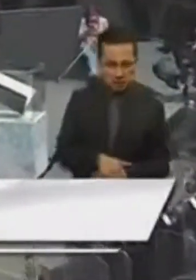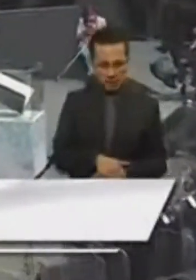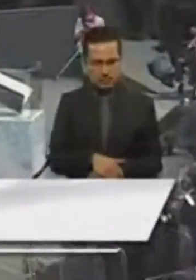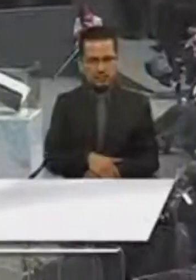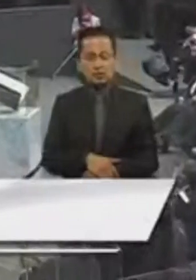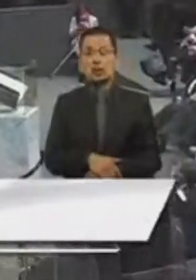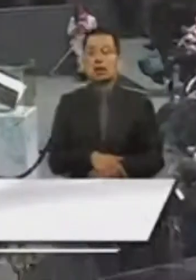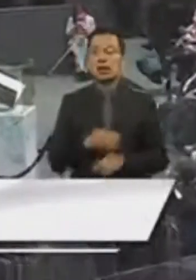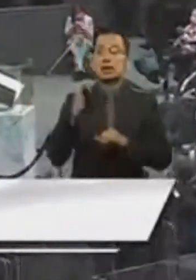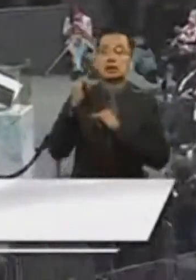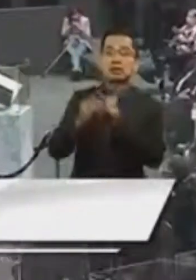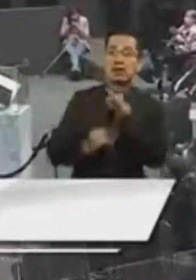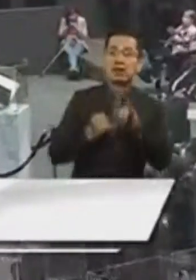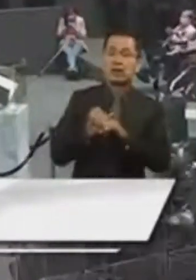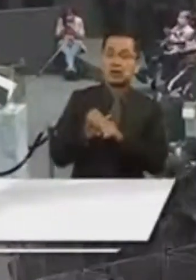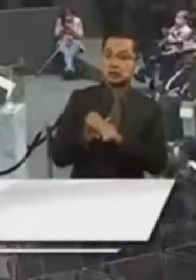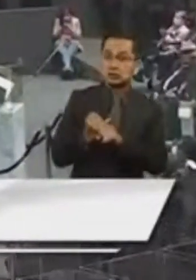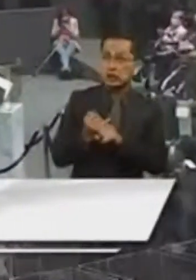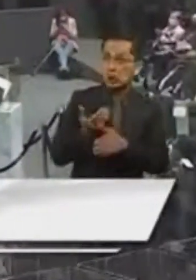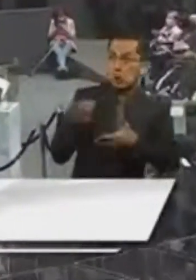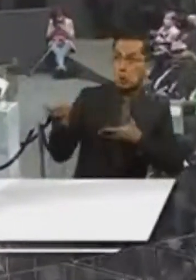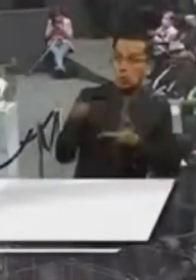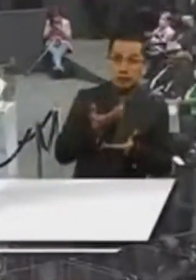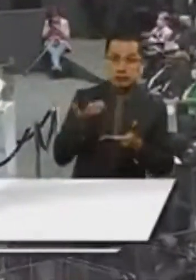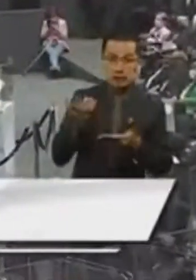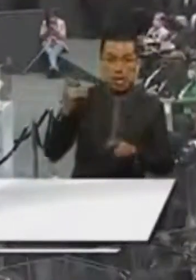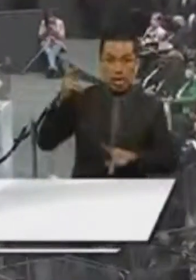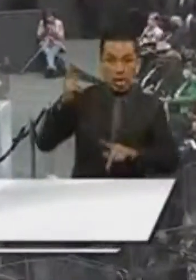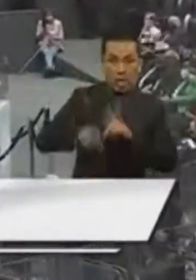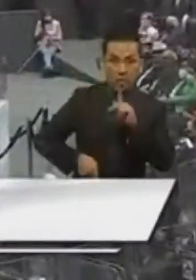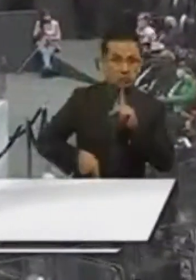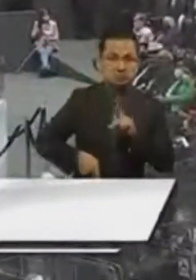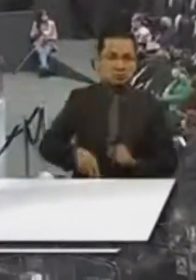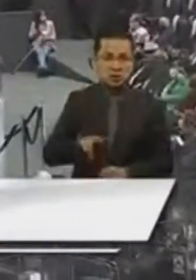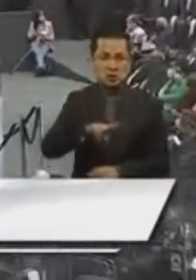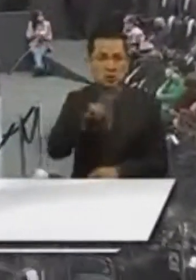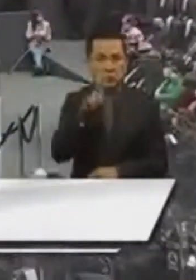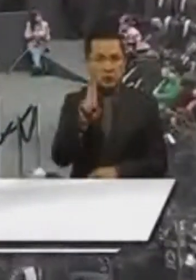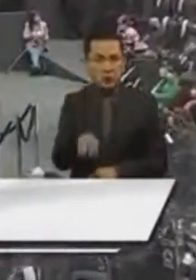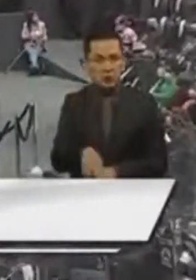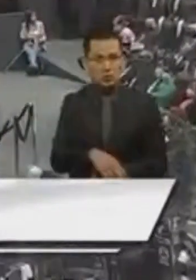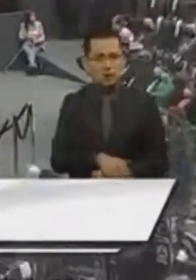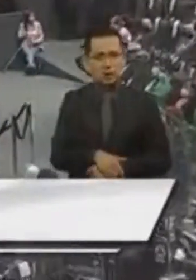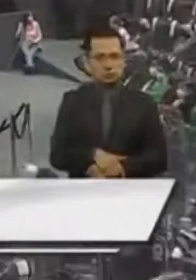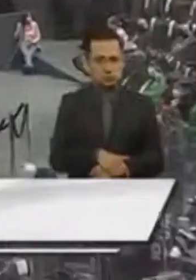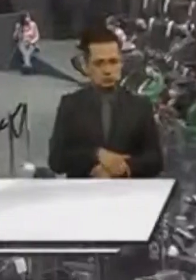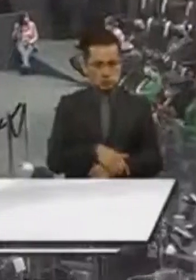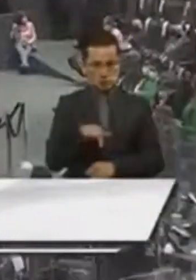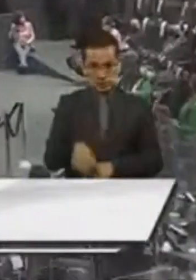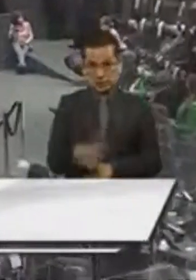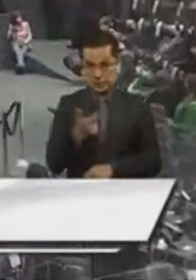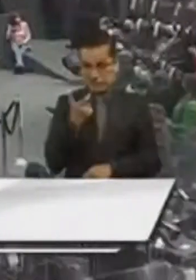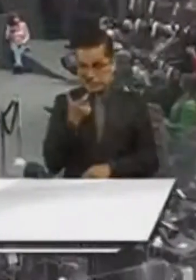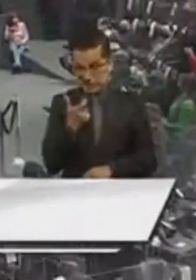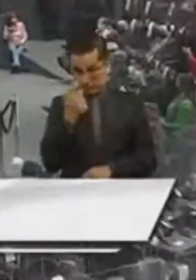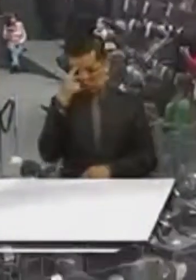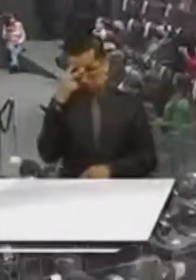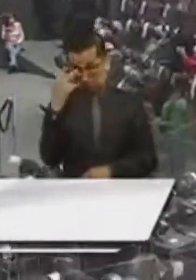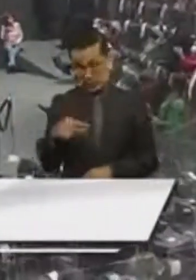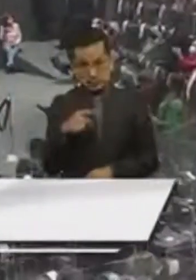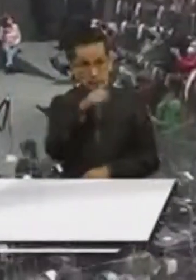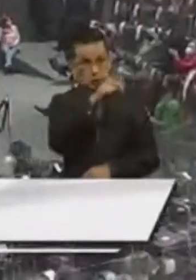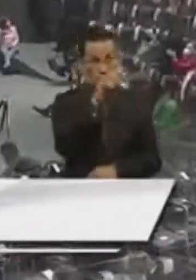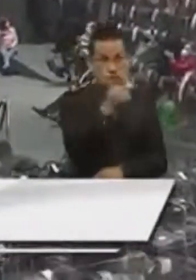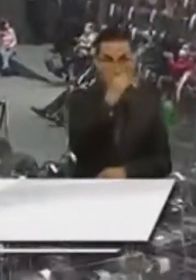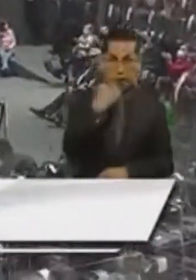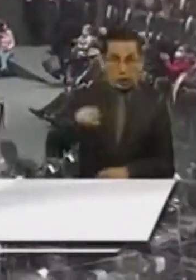los mercados y nunca se ha debilitado el peso frente al dólar. No hay